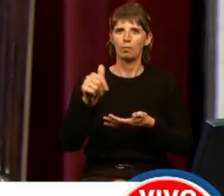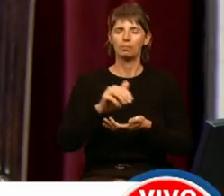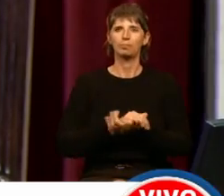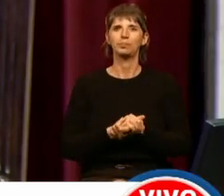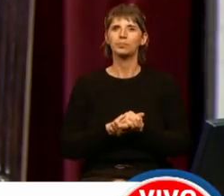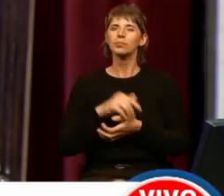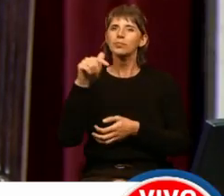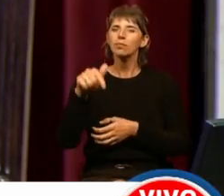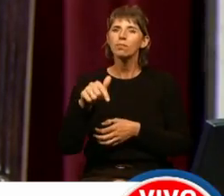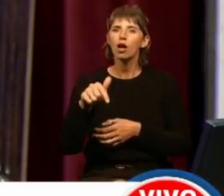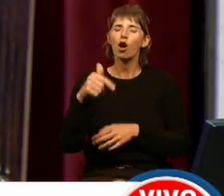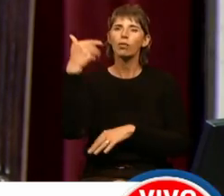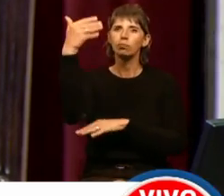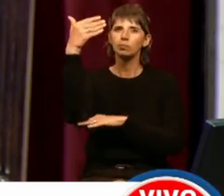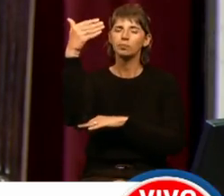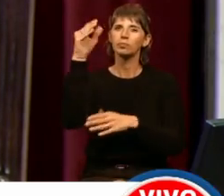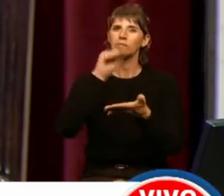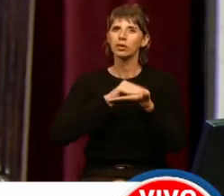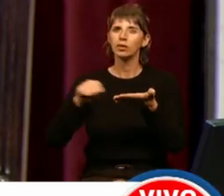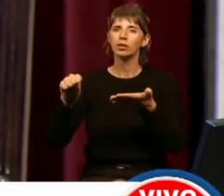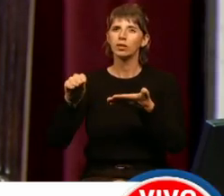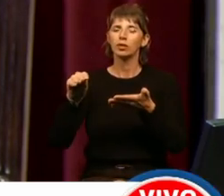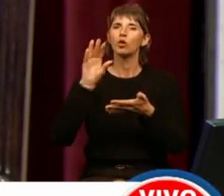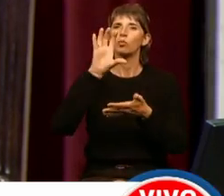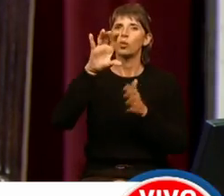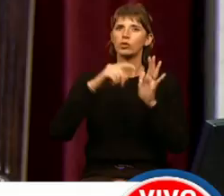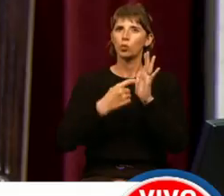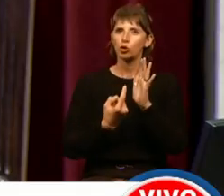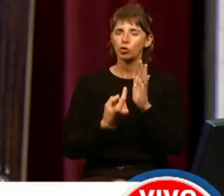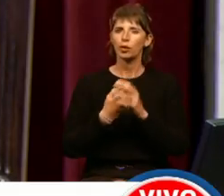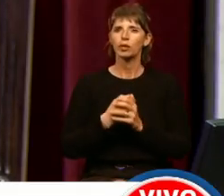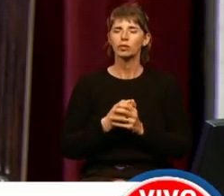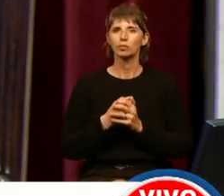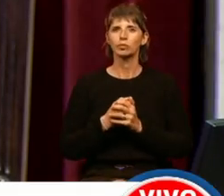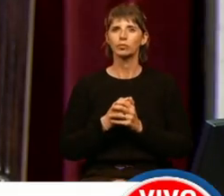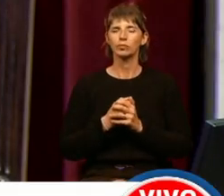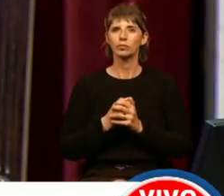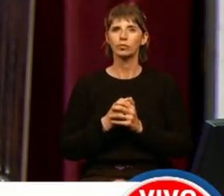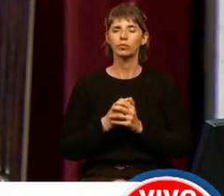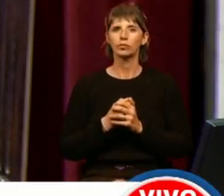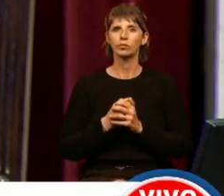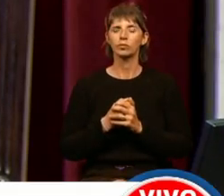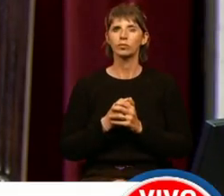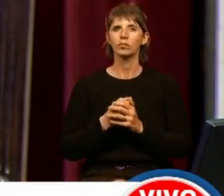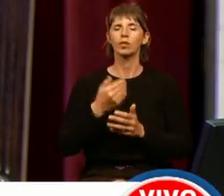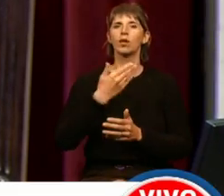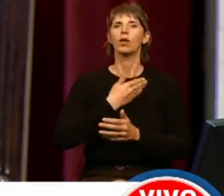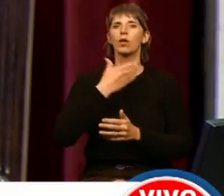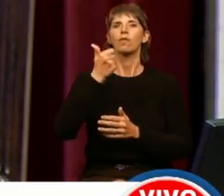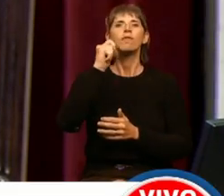continúa en el uso de la palabra el diputado por la provincia de buenos aires federico fazio